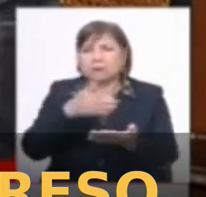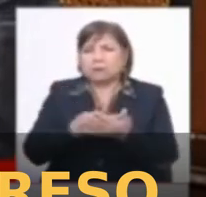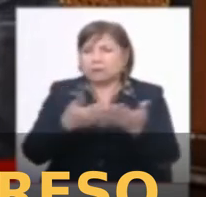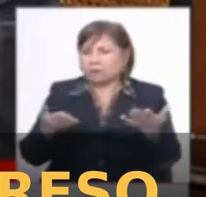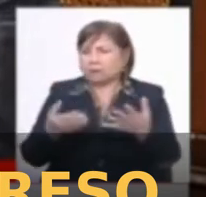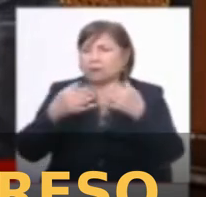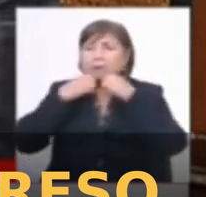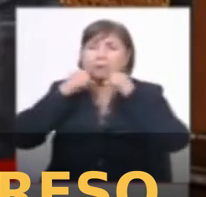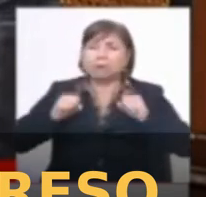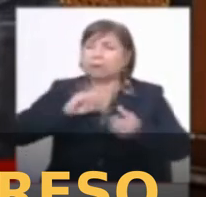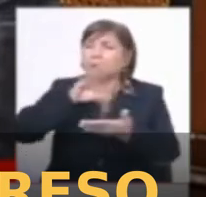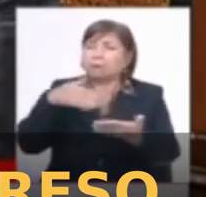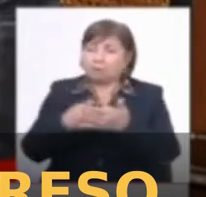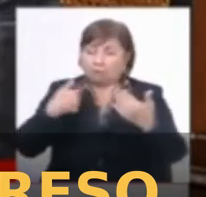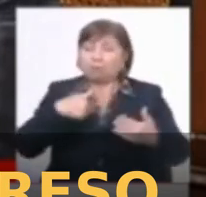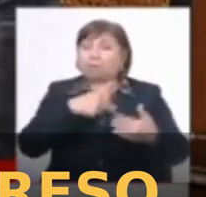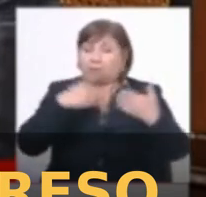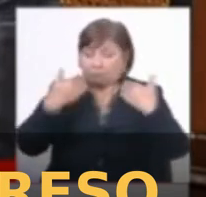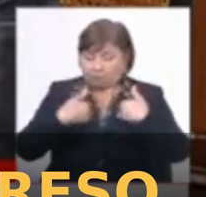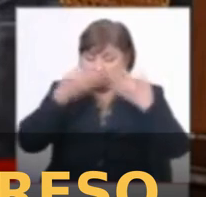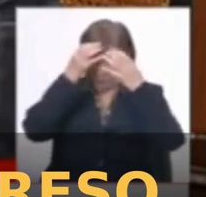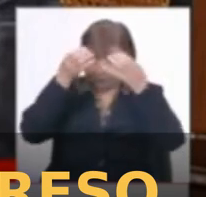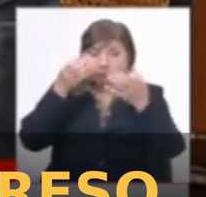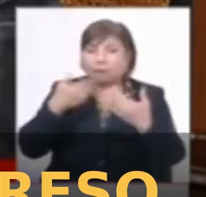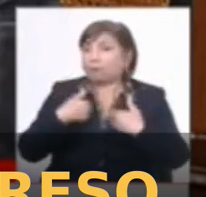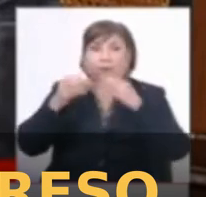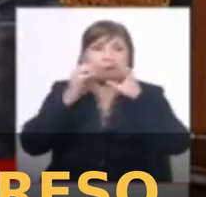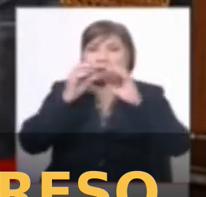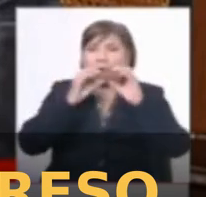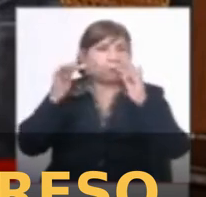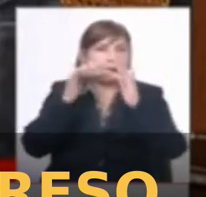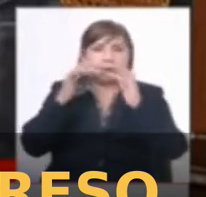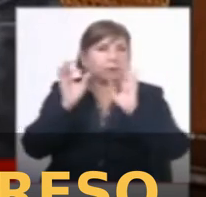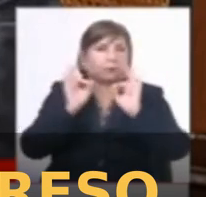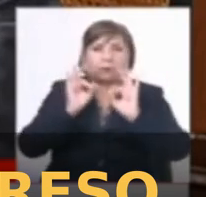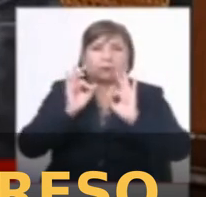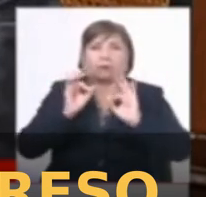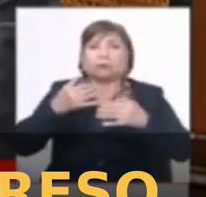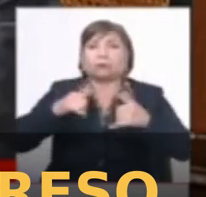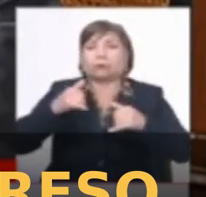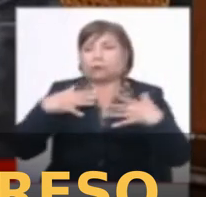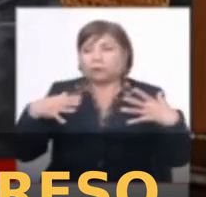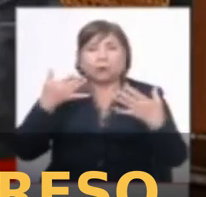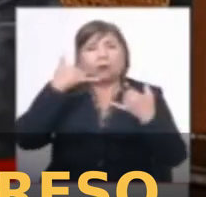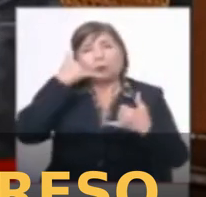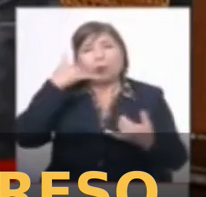dentro de la Secretaría General, si nosotros teníamos alcance porque él no tenía comunicación debido a que Bruno Pacheco estaba sin